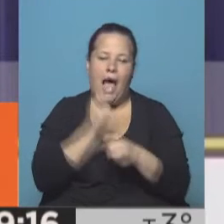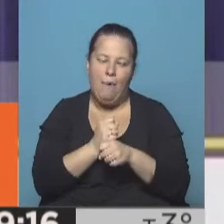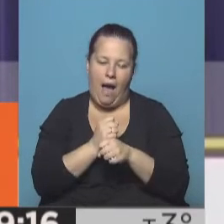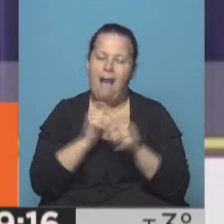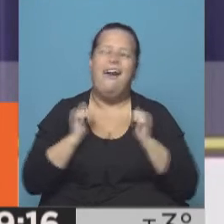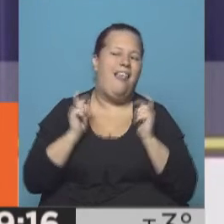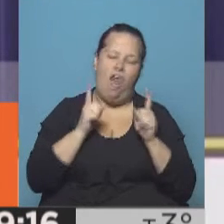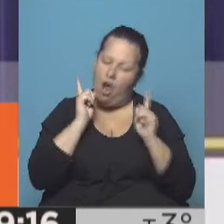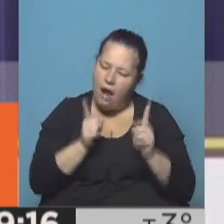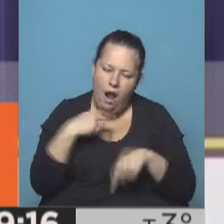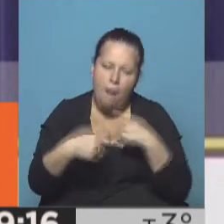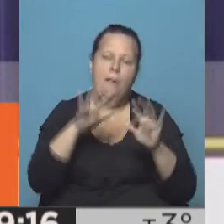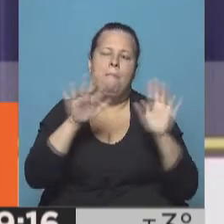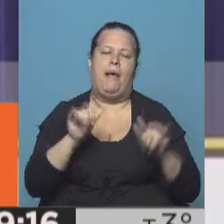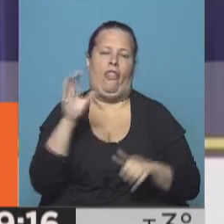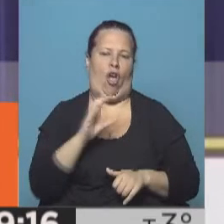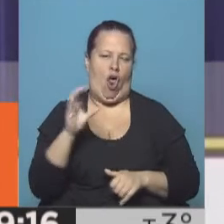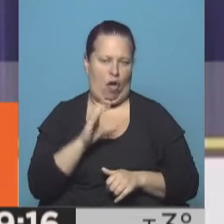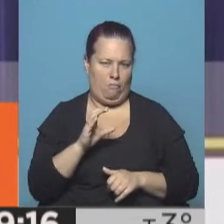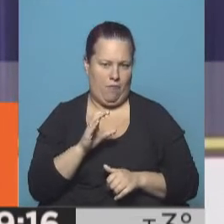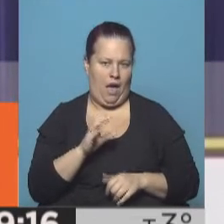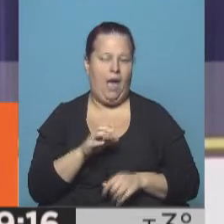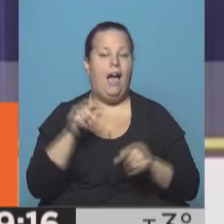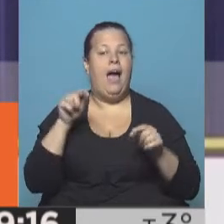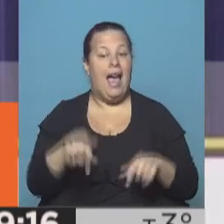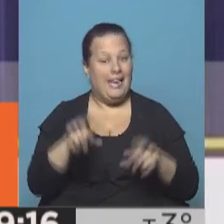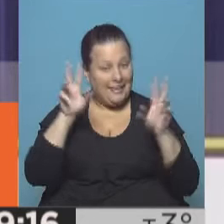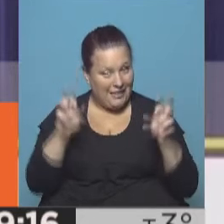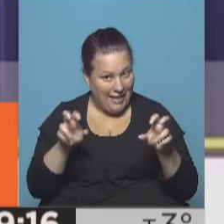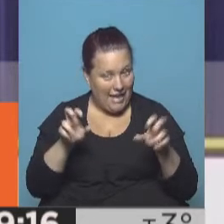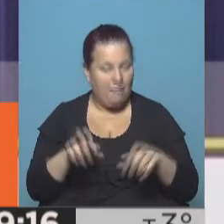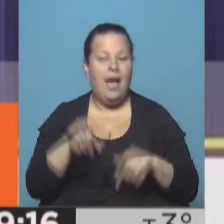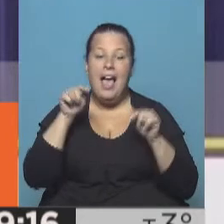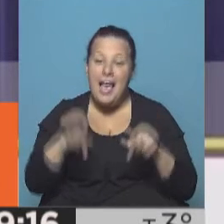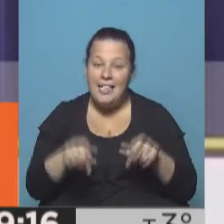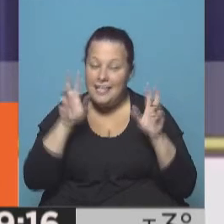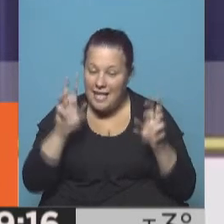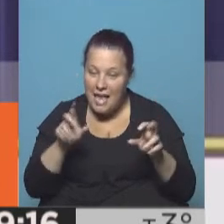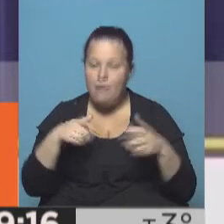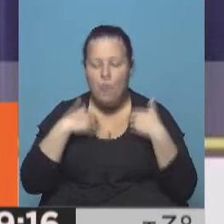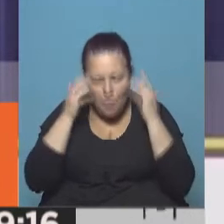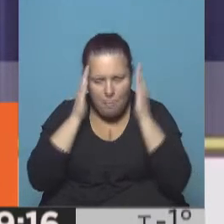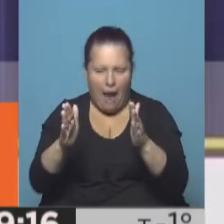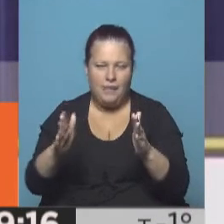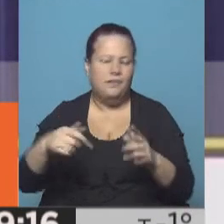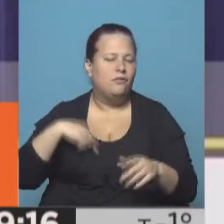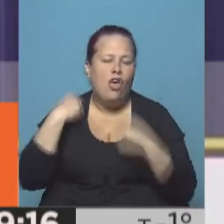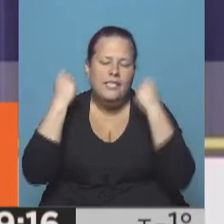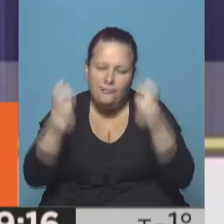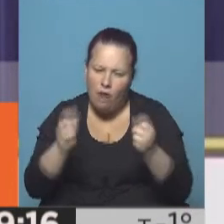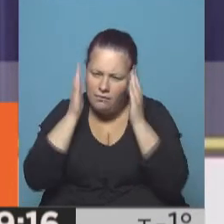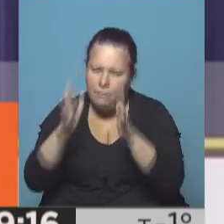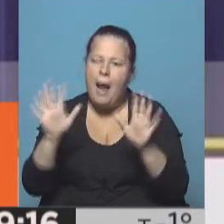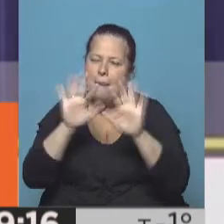descanso por la paz de los colombianos a esta causa a esta causa dedicaré todos mis esfuerzos